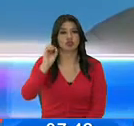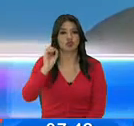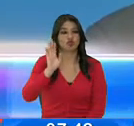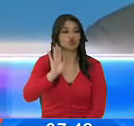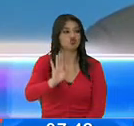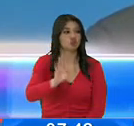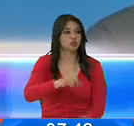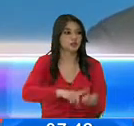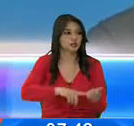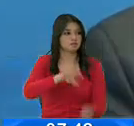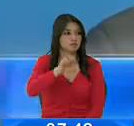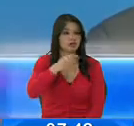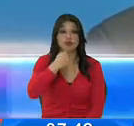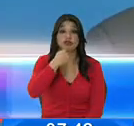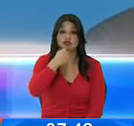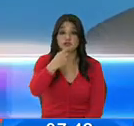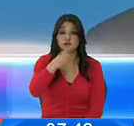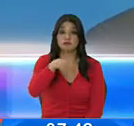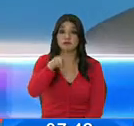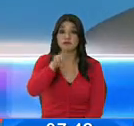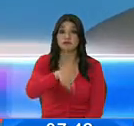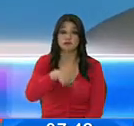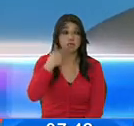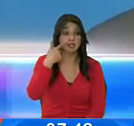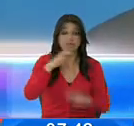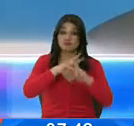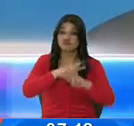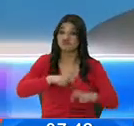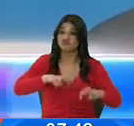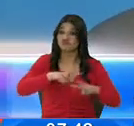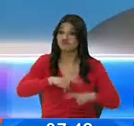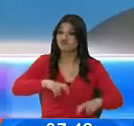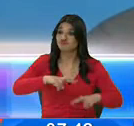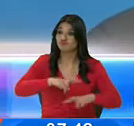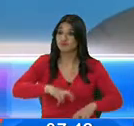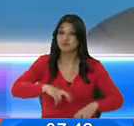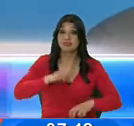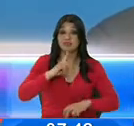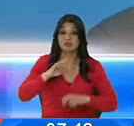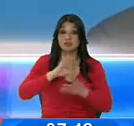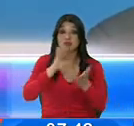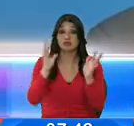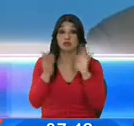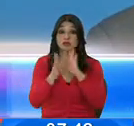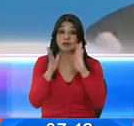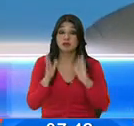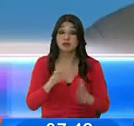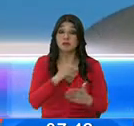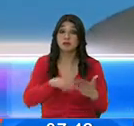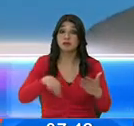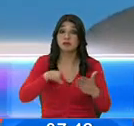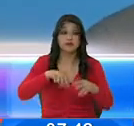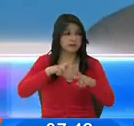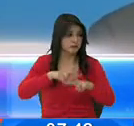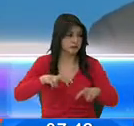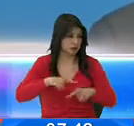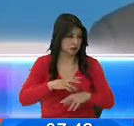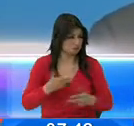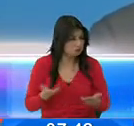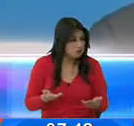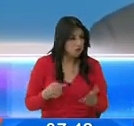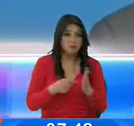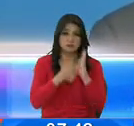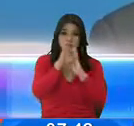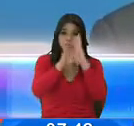gatillo le dijo al país entero estado provincia fiscalizar que era prohibido en la reducción de fiscalizar una barbaridad porque la